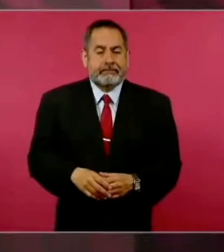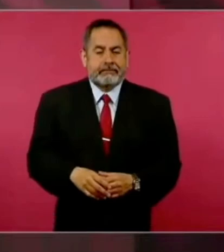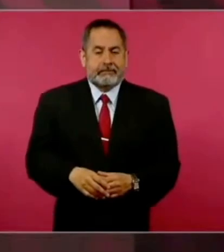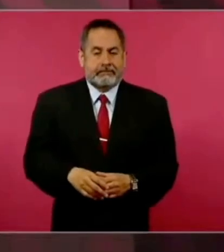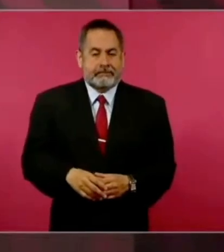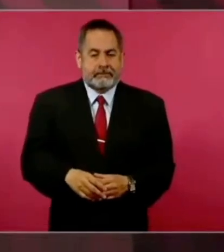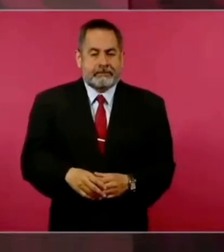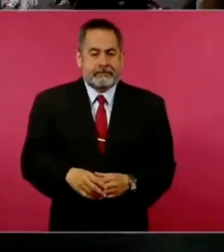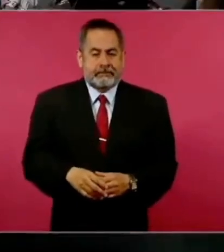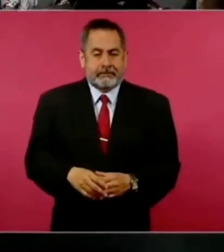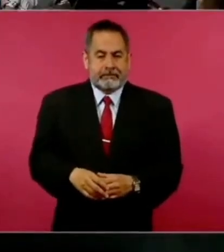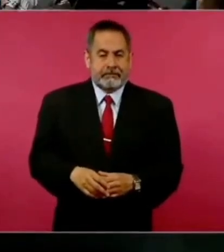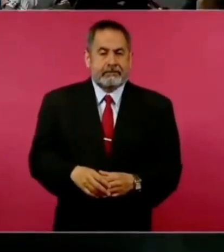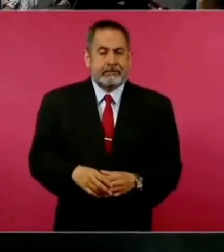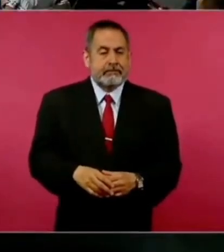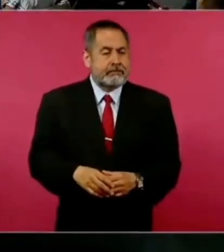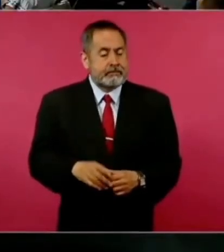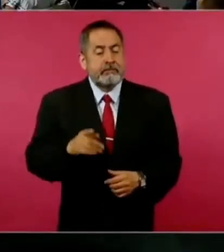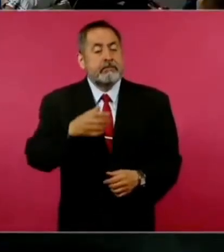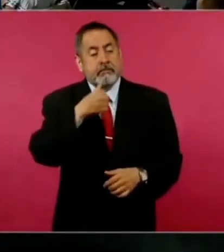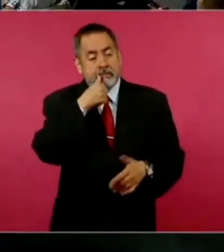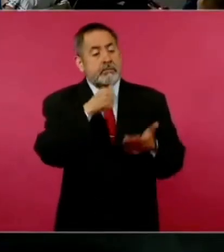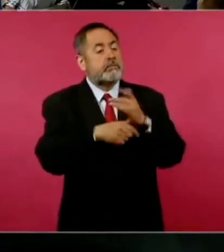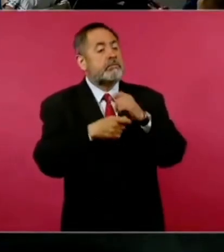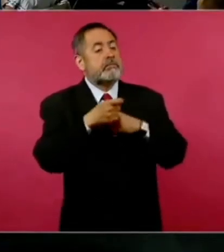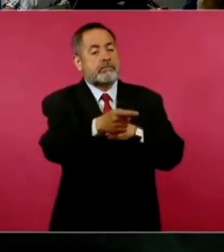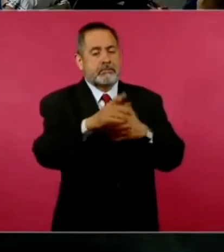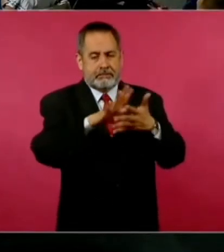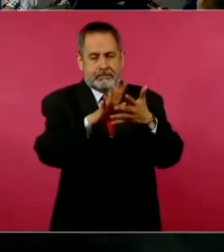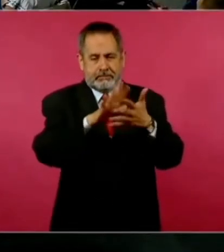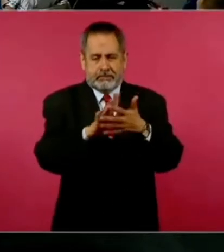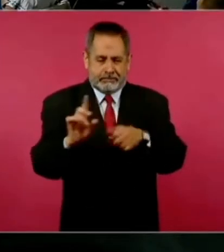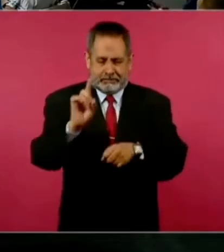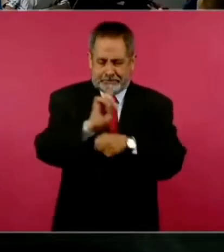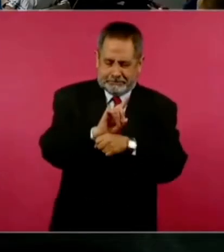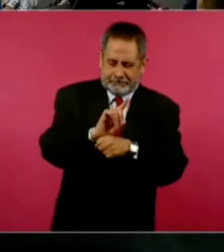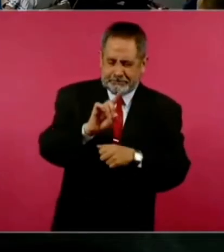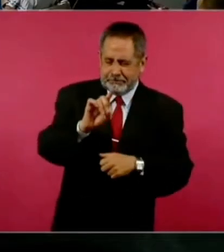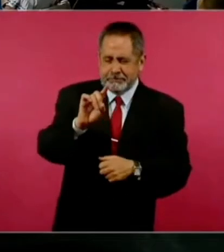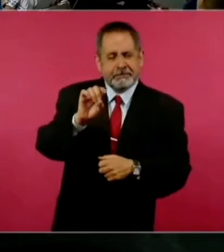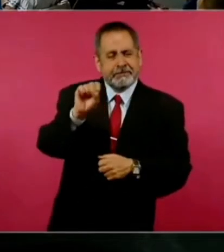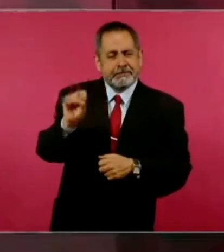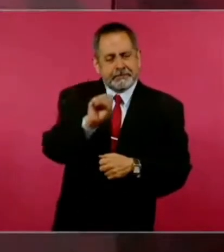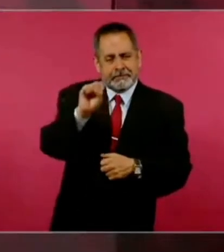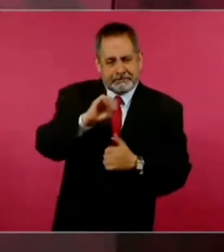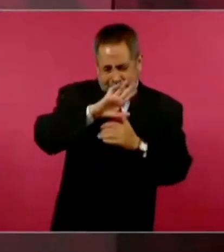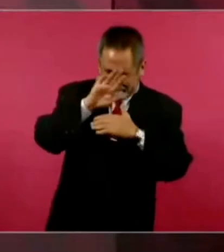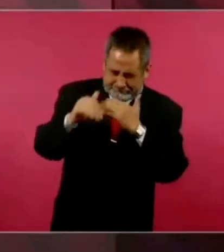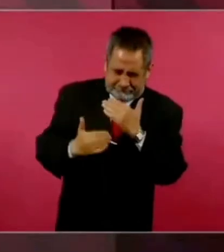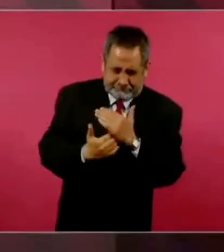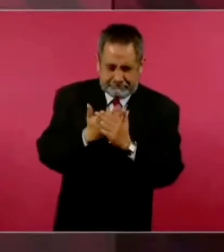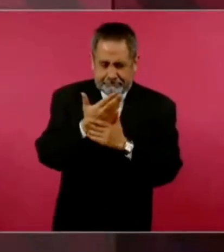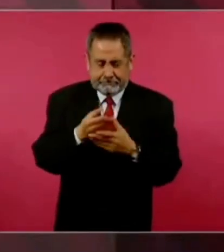el aviso al reclusorio el sábado en la madrugada.